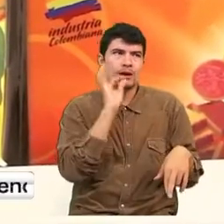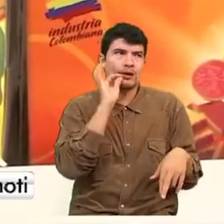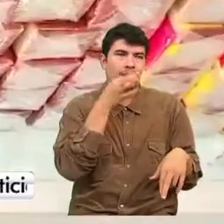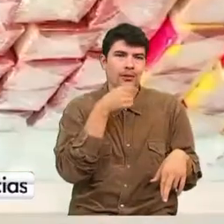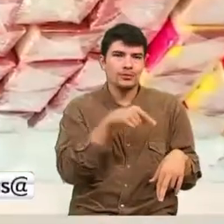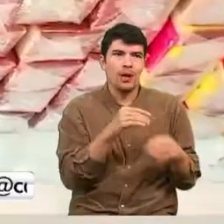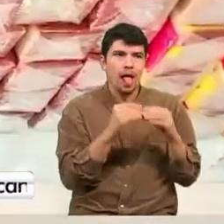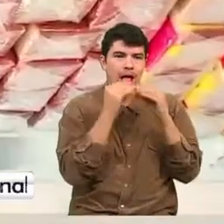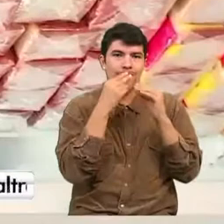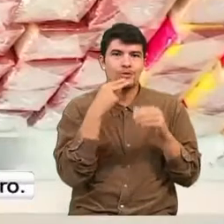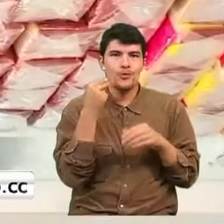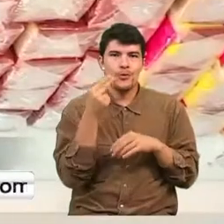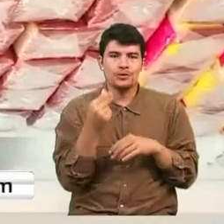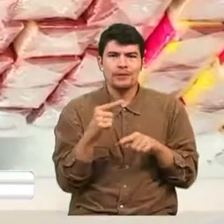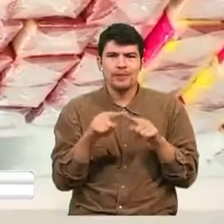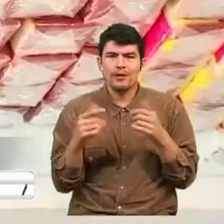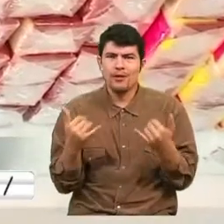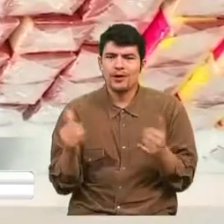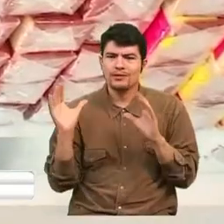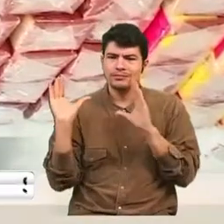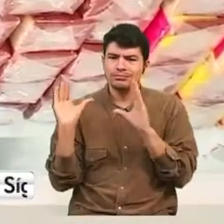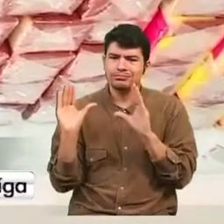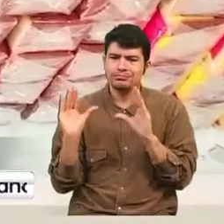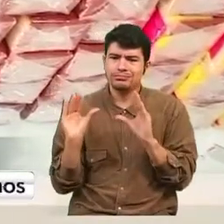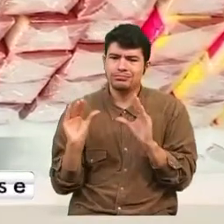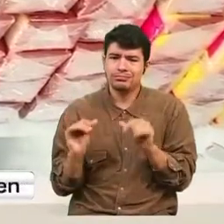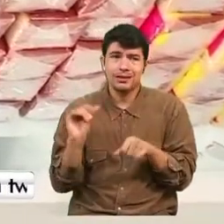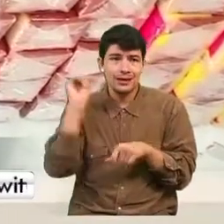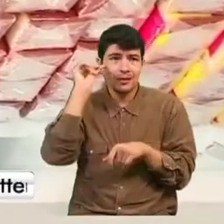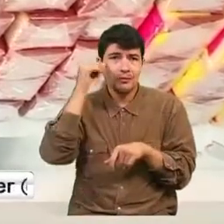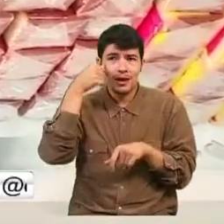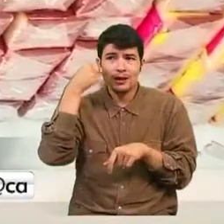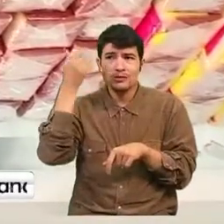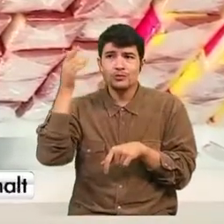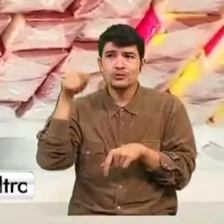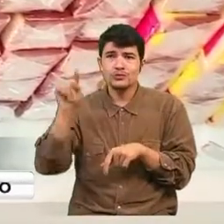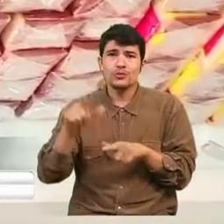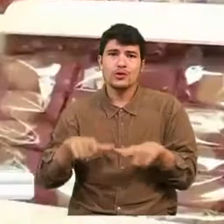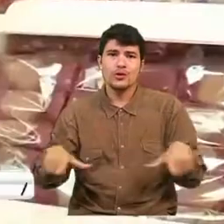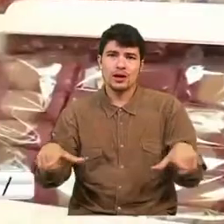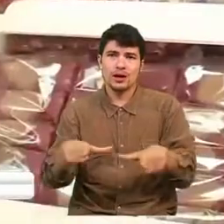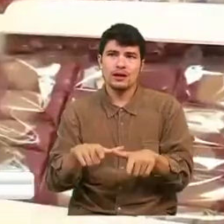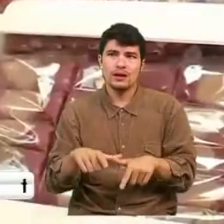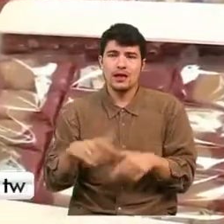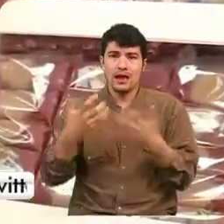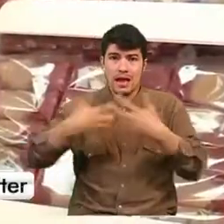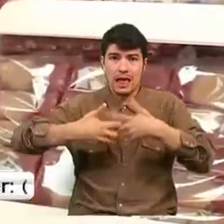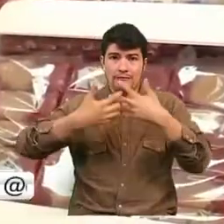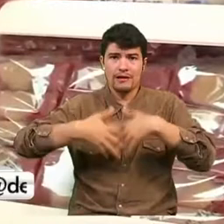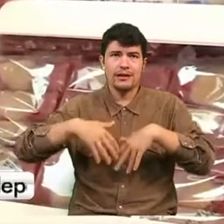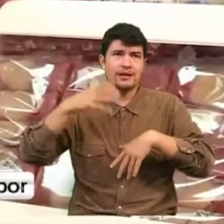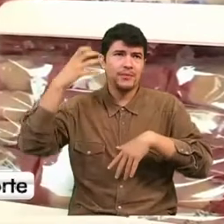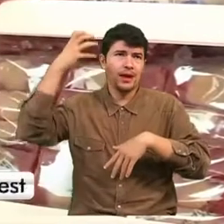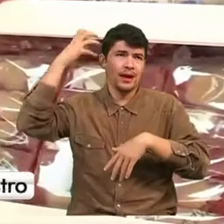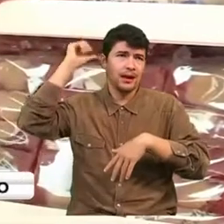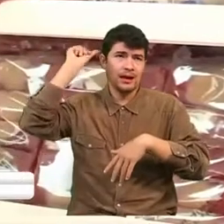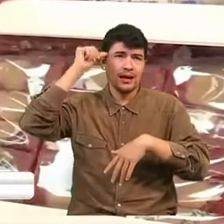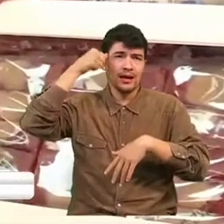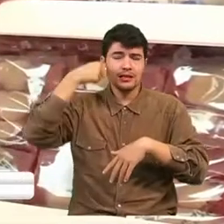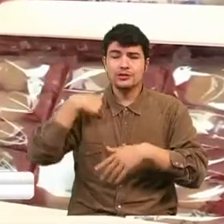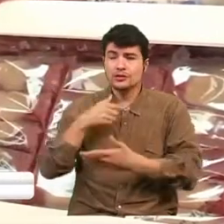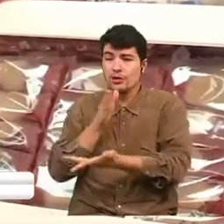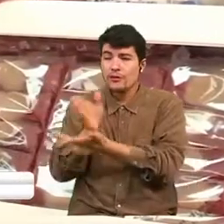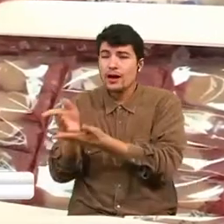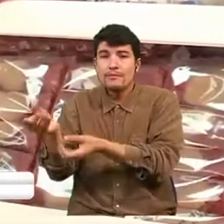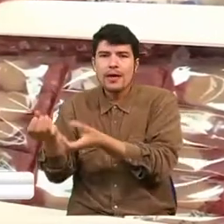de guayaba, pero hoy se convierte solo en un recuerdo para esta localidad. De la fábrica, recordaba cuando uno iba a la fábrica y le regalaban